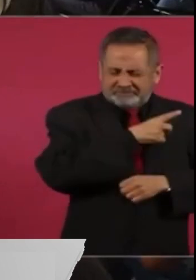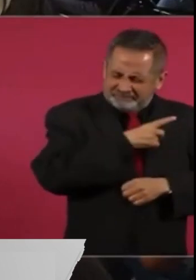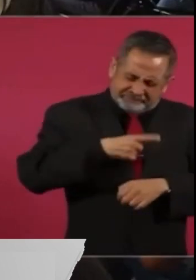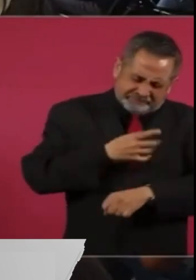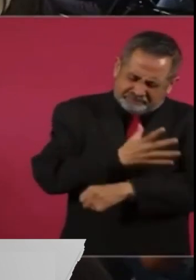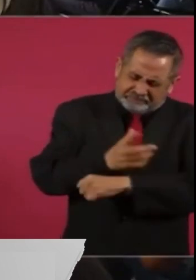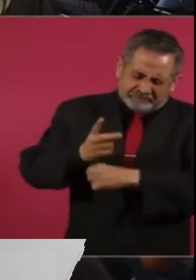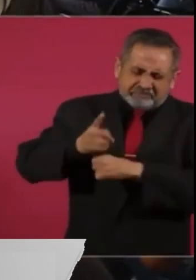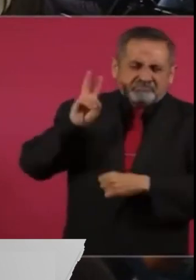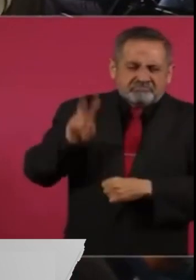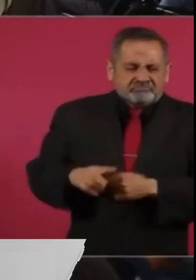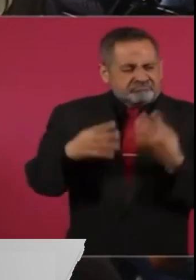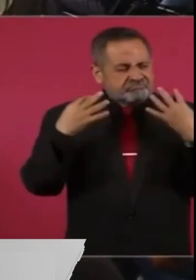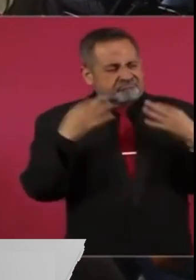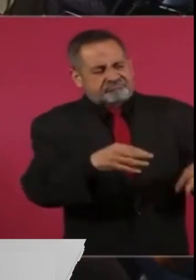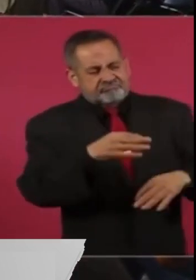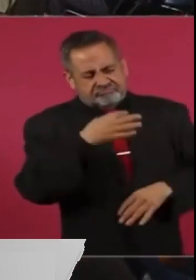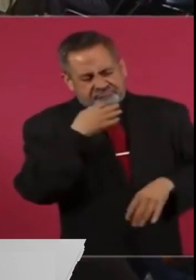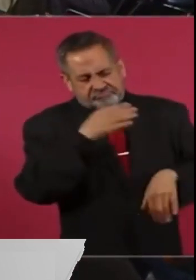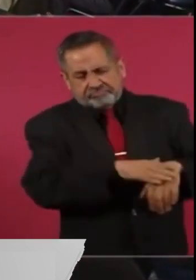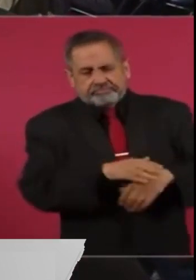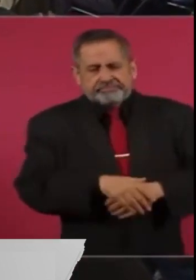Entonces es lo mismo. ¿Sí?